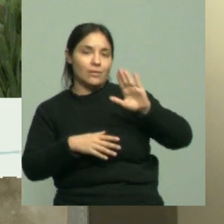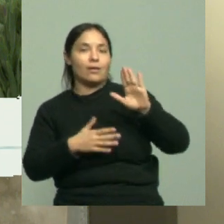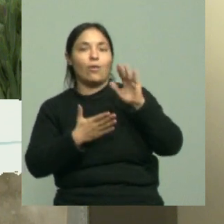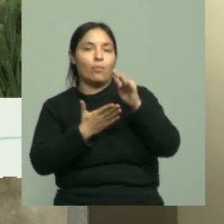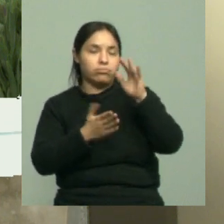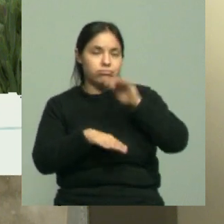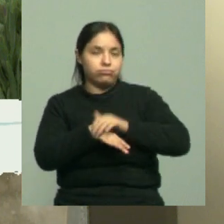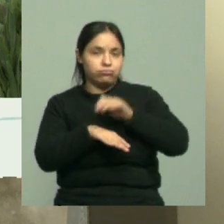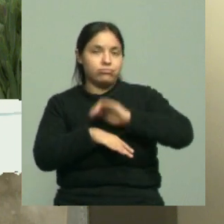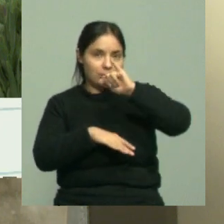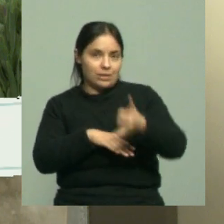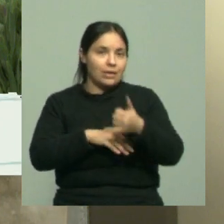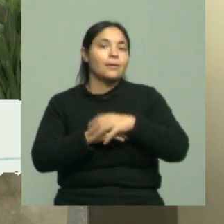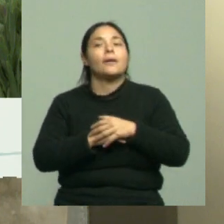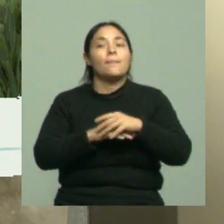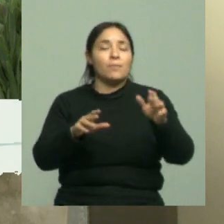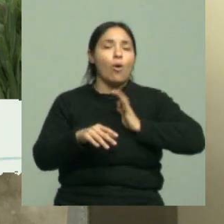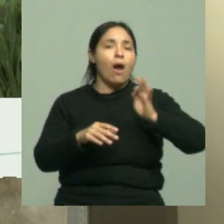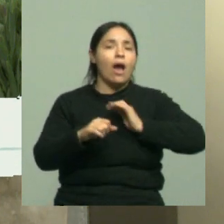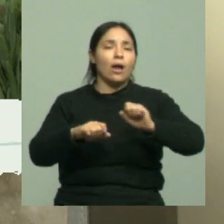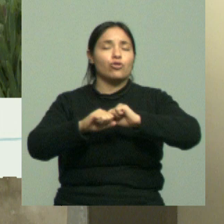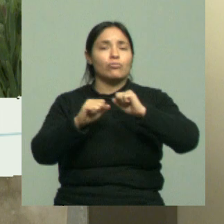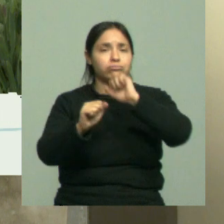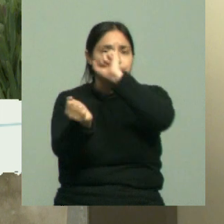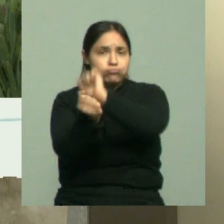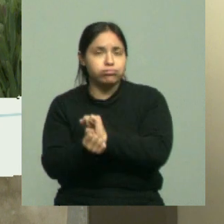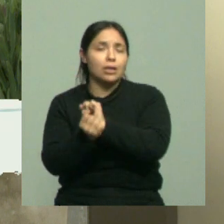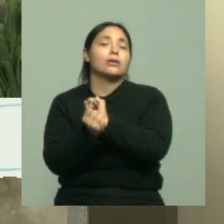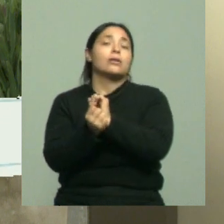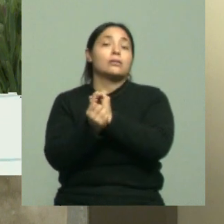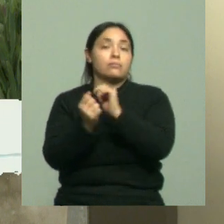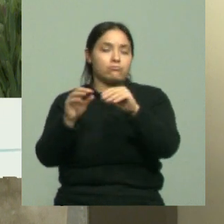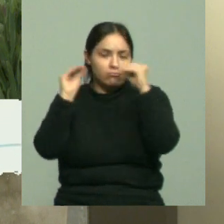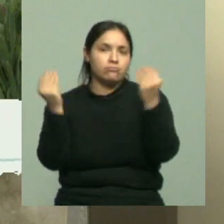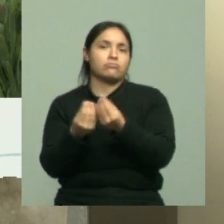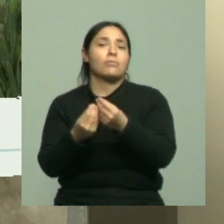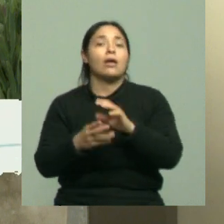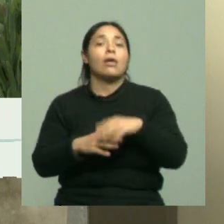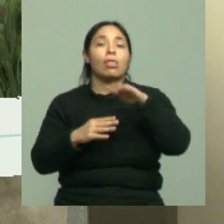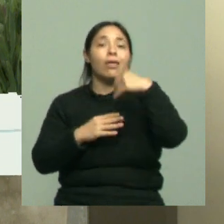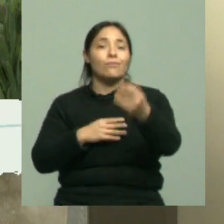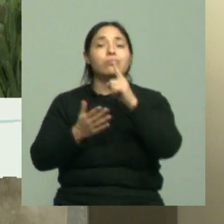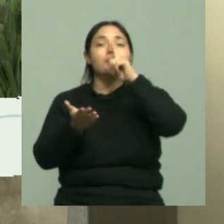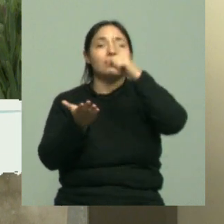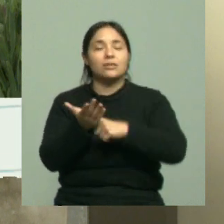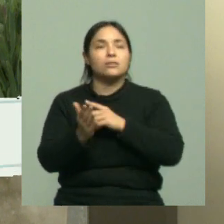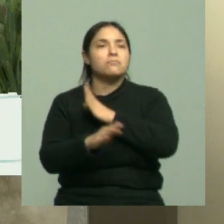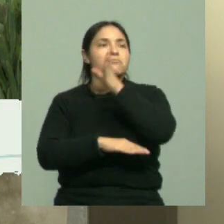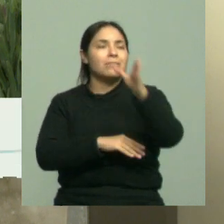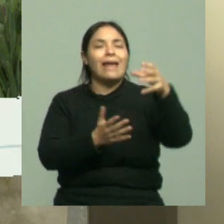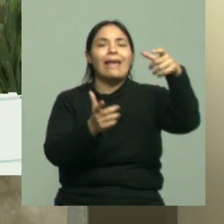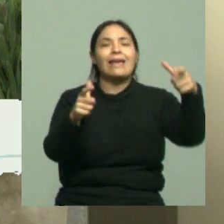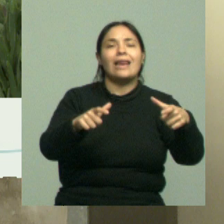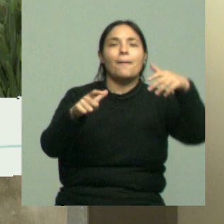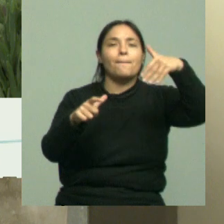pena fuera que se computaran esos años que pasó en prisión. ¿Y por qué también decide ir a las Islas Marianas y no al